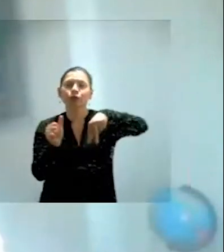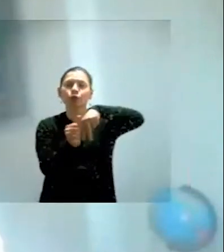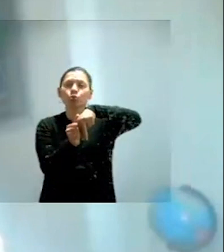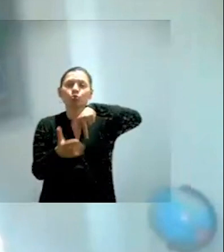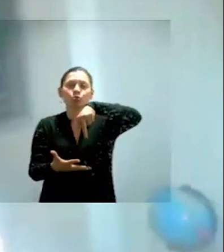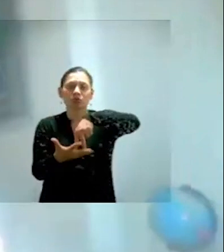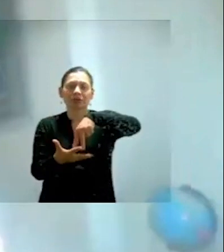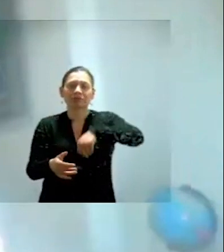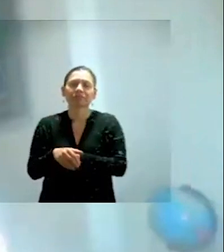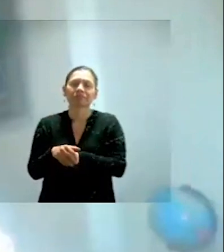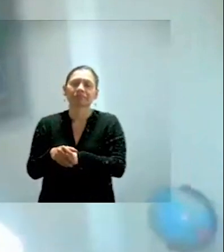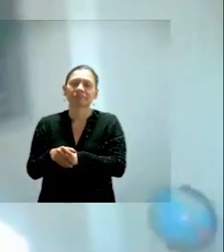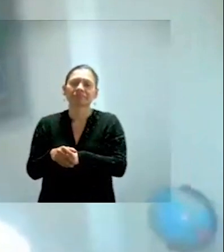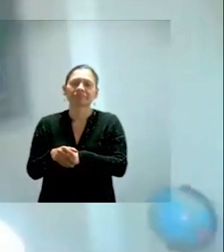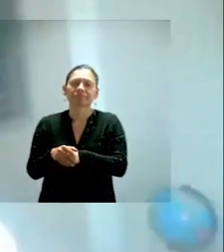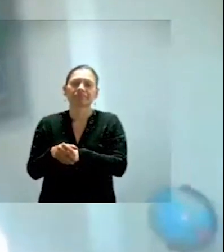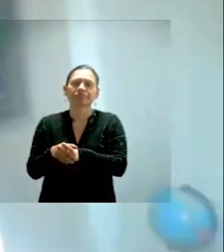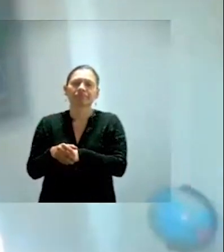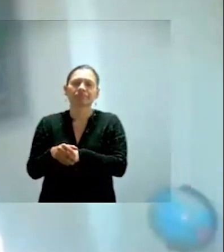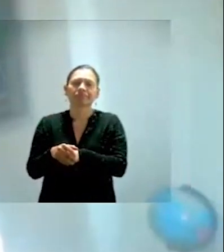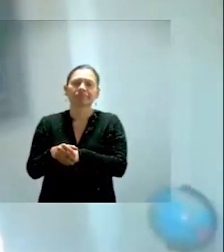he querido